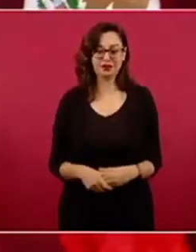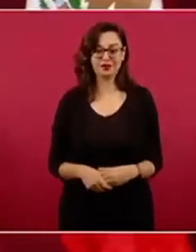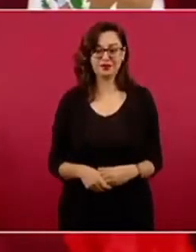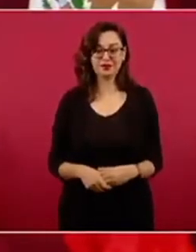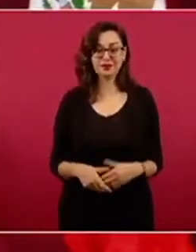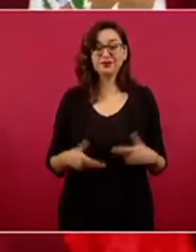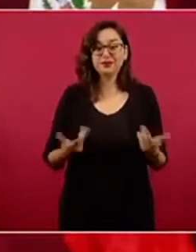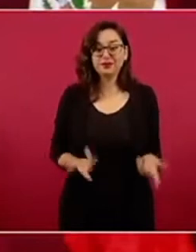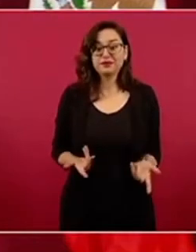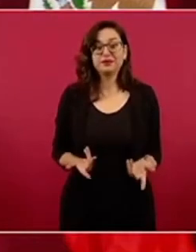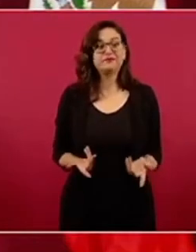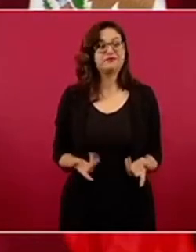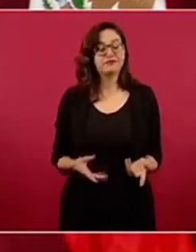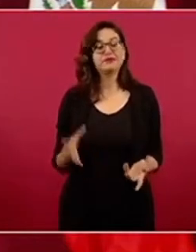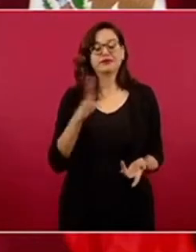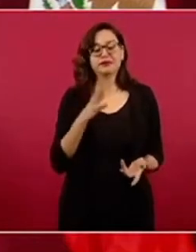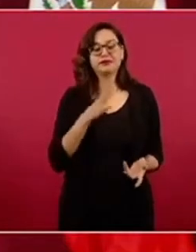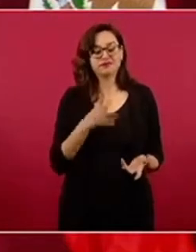y son contenidos